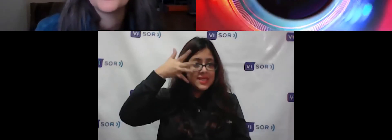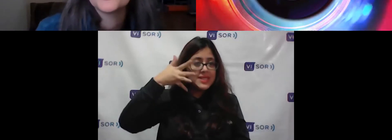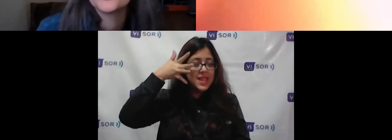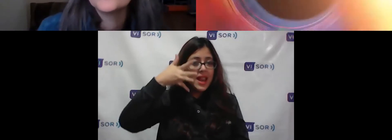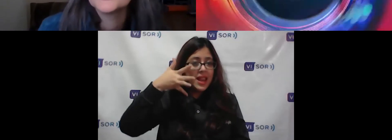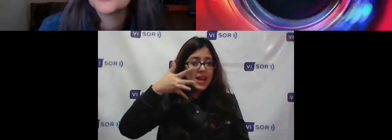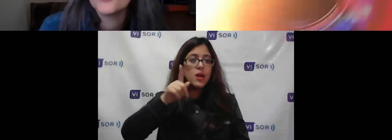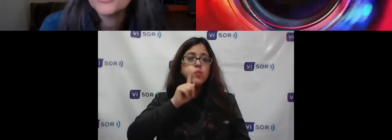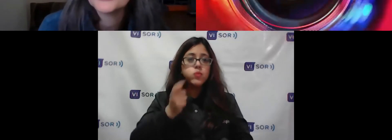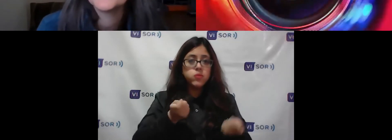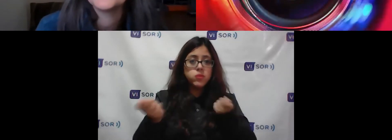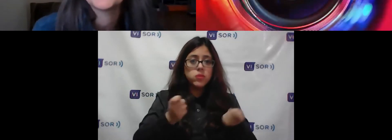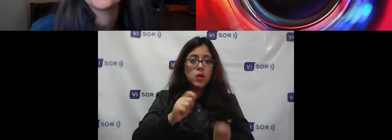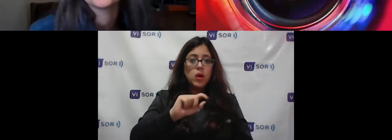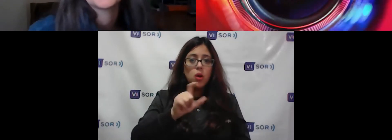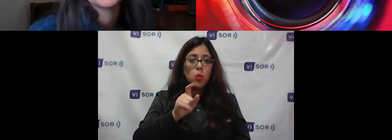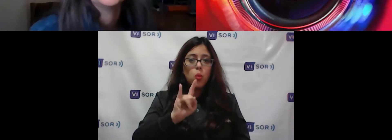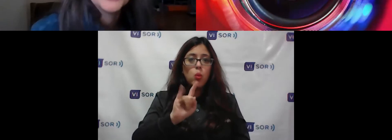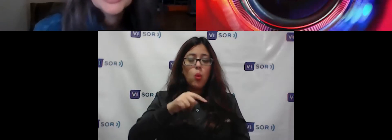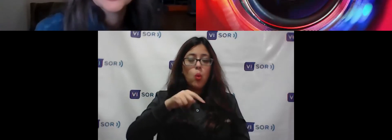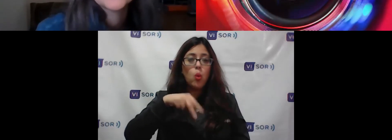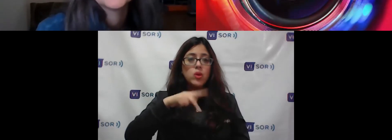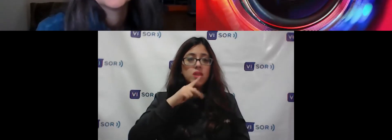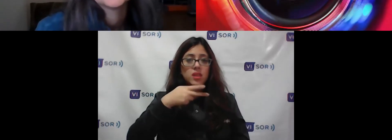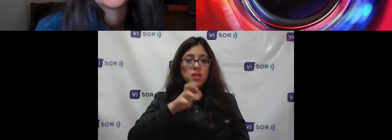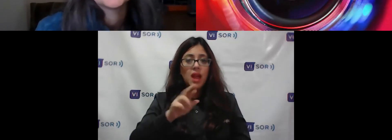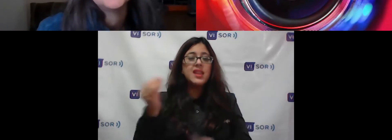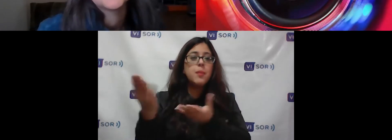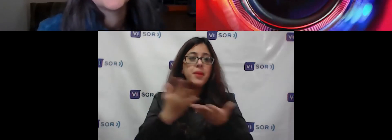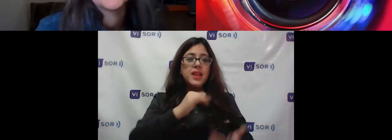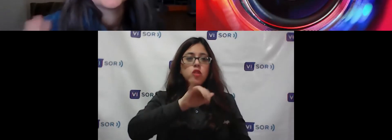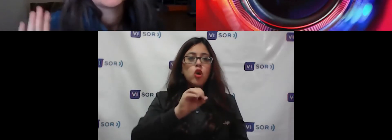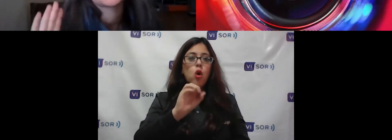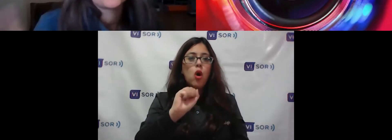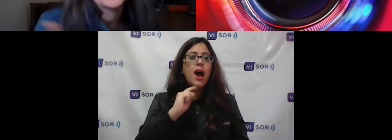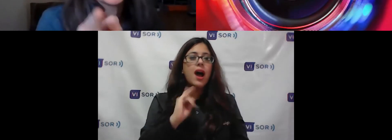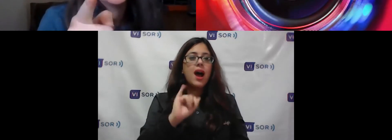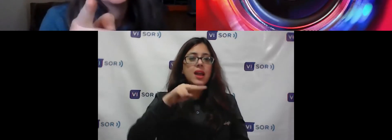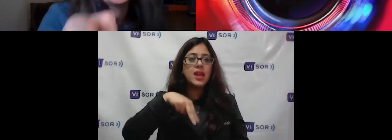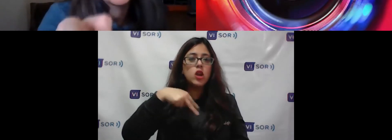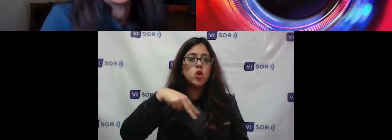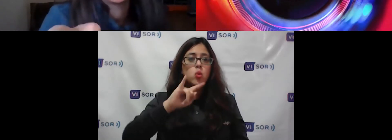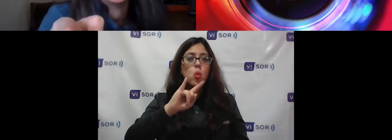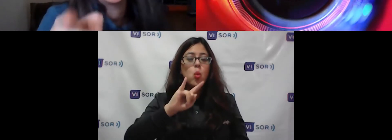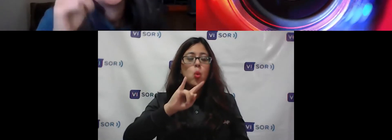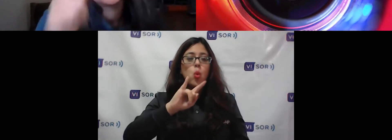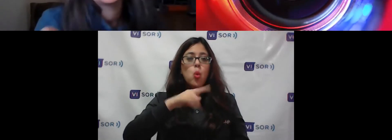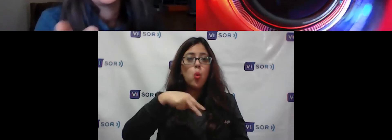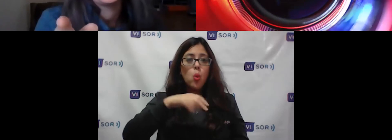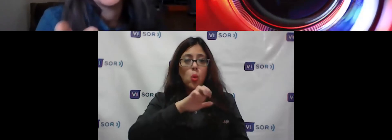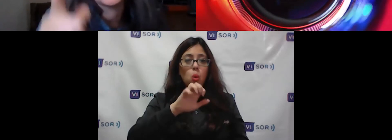moderador es un terco y el invitados joaquín núñez así que recuerden muy importante